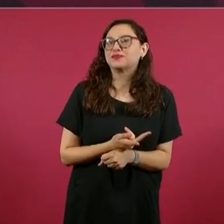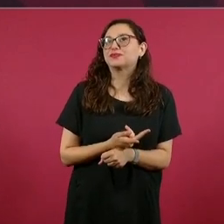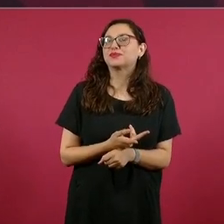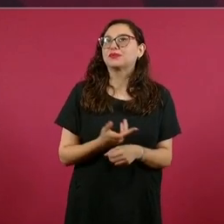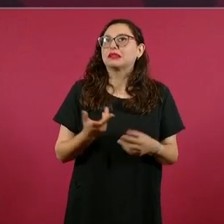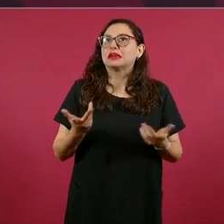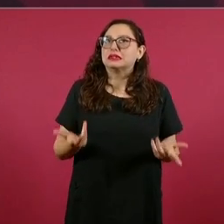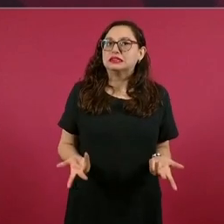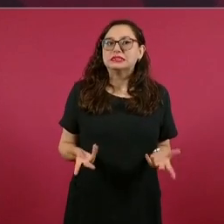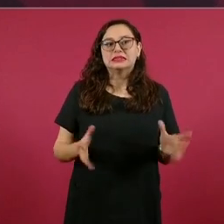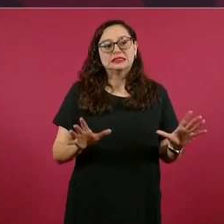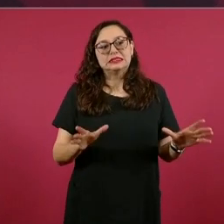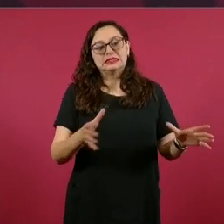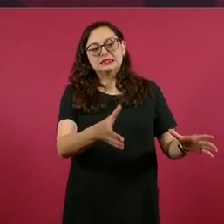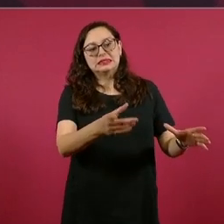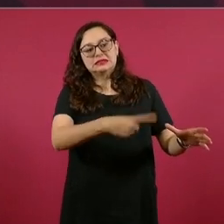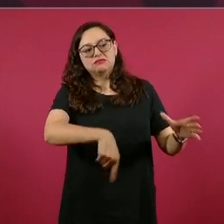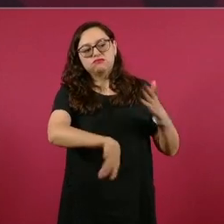de querer